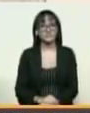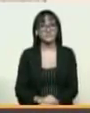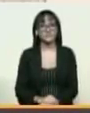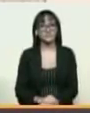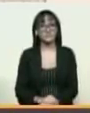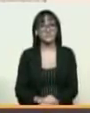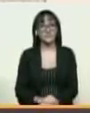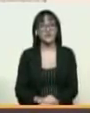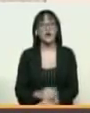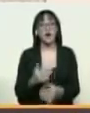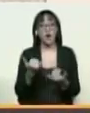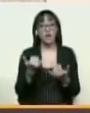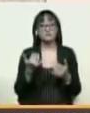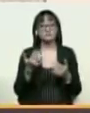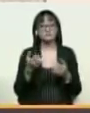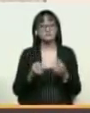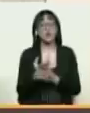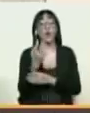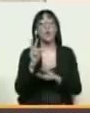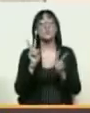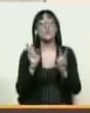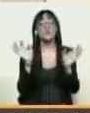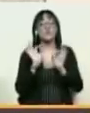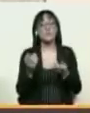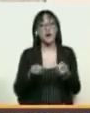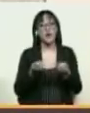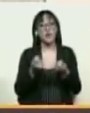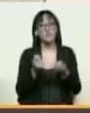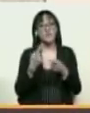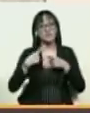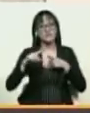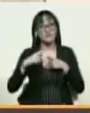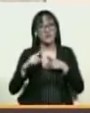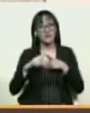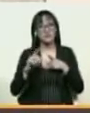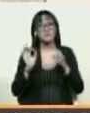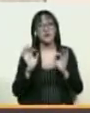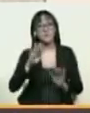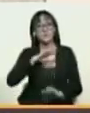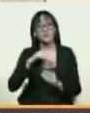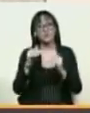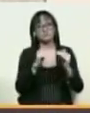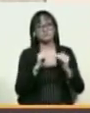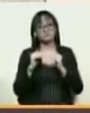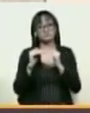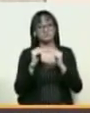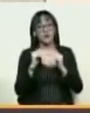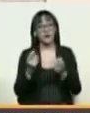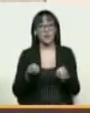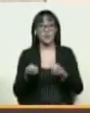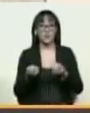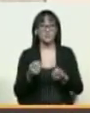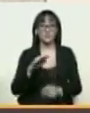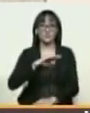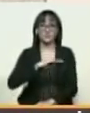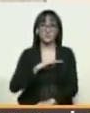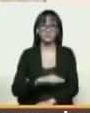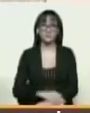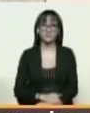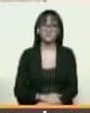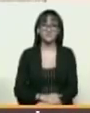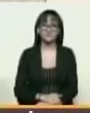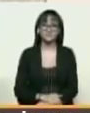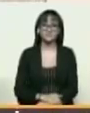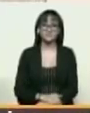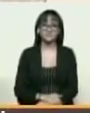al nuevo modelo de la economía diversificada para alcanzar nuestra propia soberanía económica. Por eso calificamos